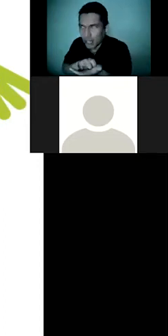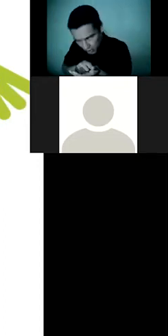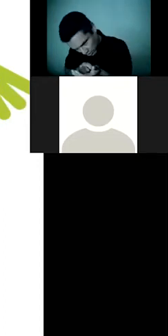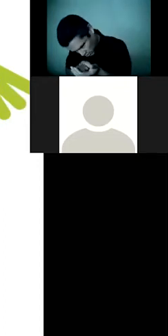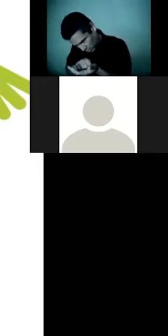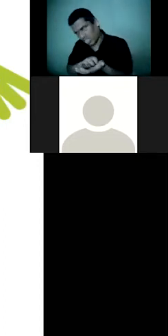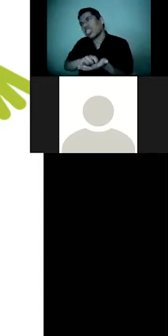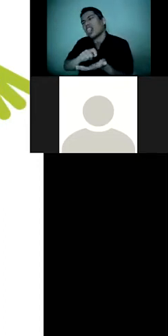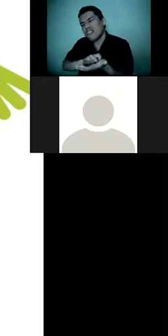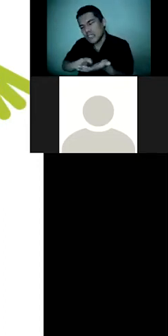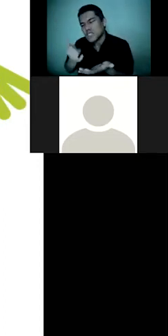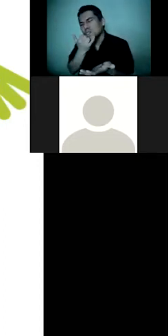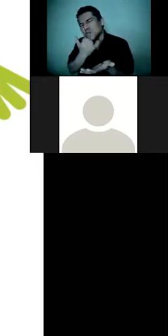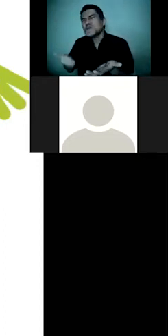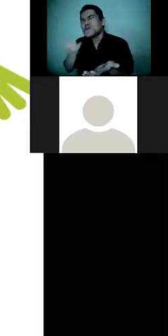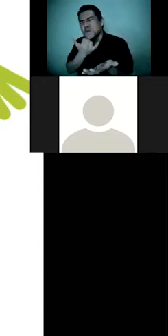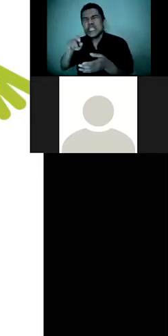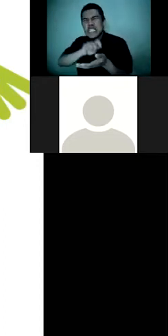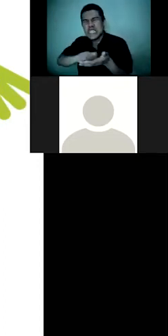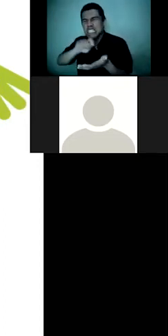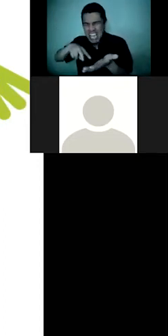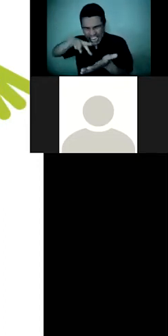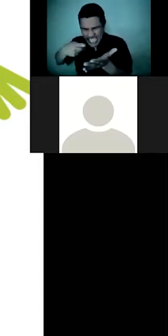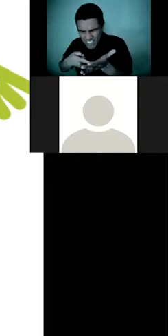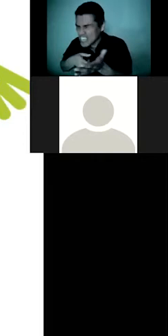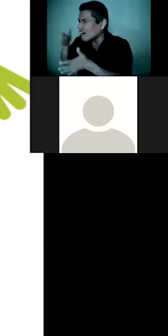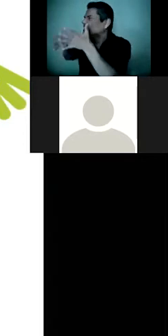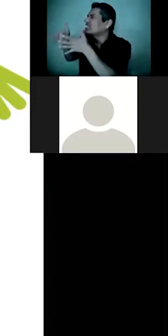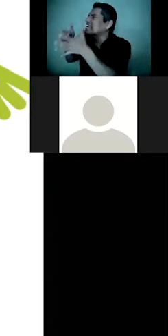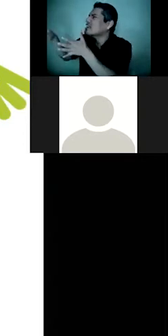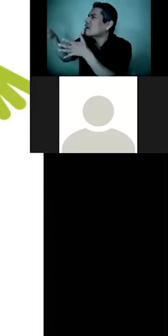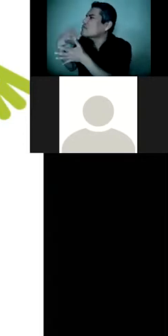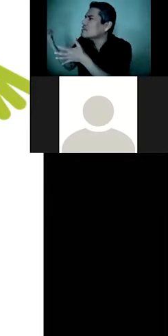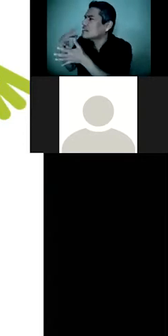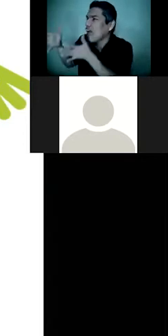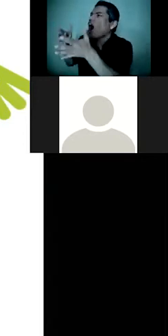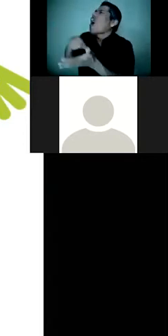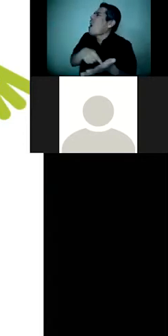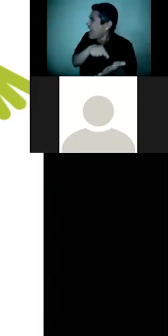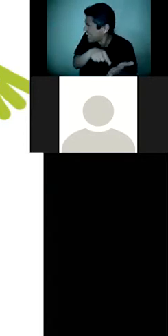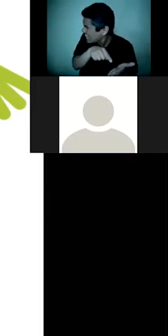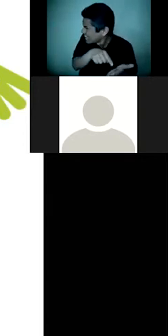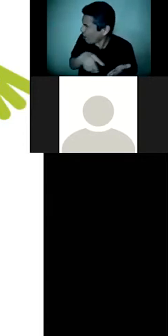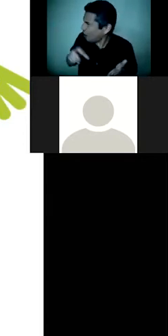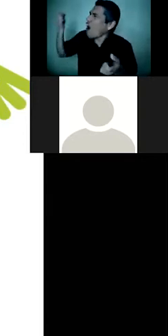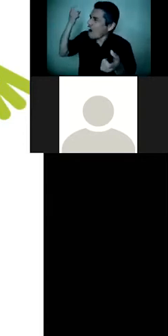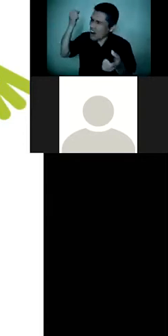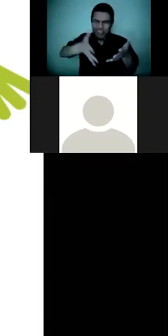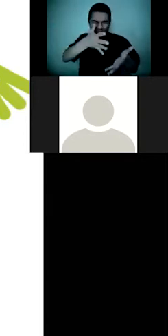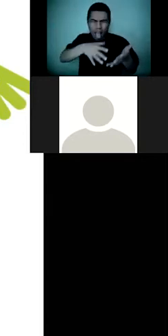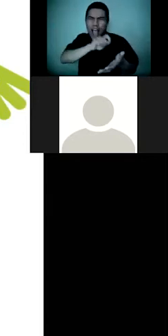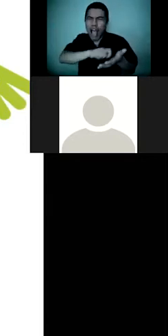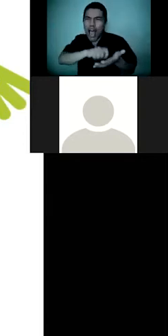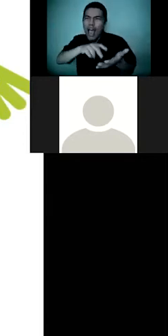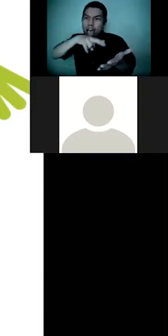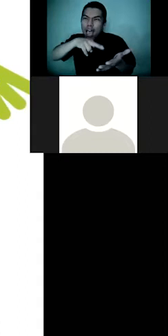entonces estaba bien. Pero después era el que tenía que me equivocaba y me equivocaba el significado. A ver, dime, enseña cómo es. Entonces, esto